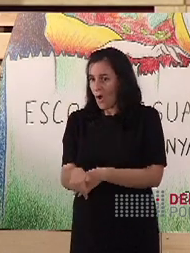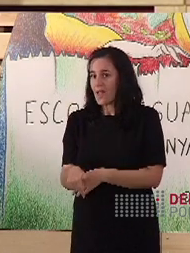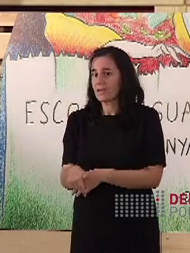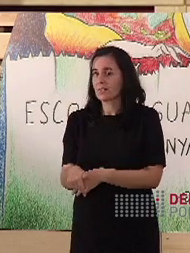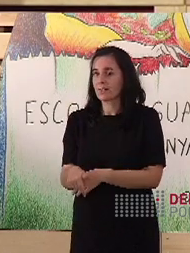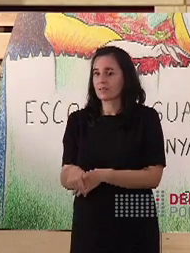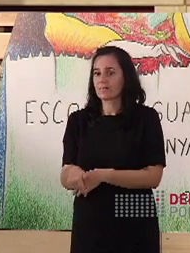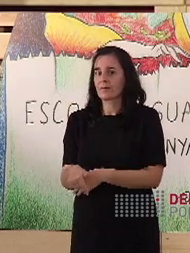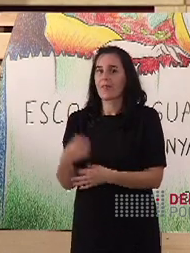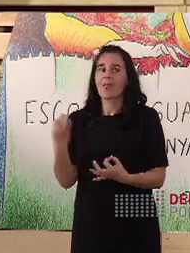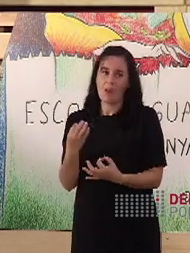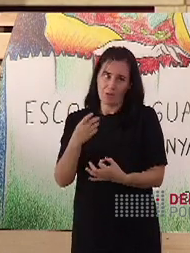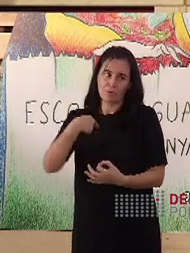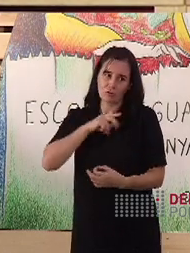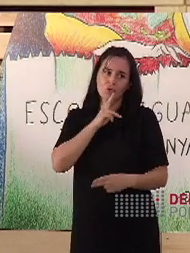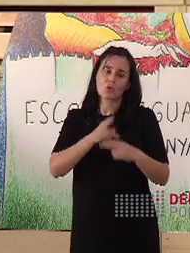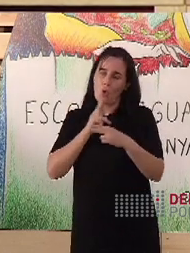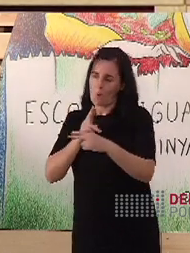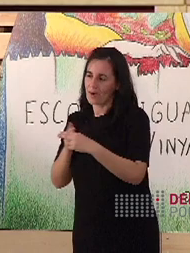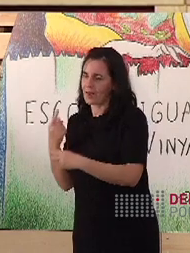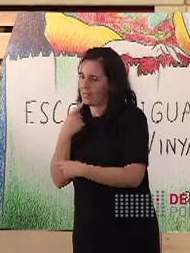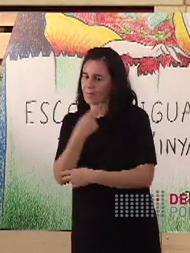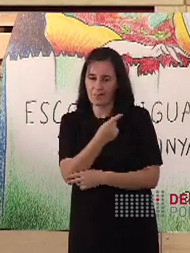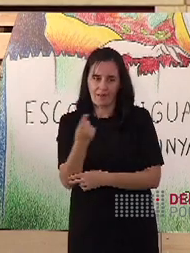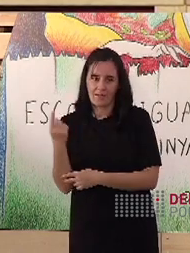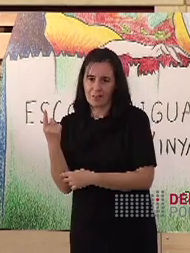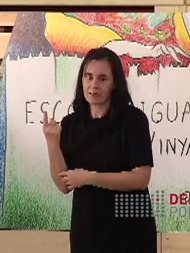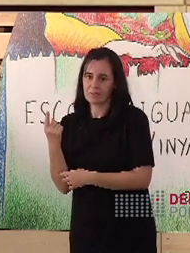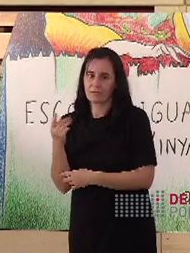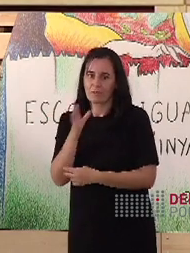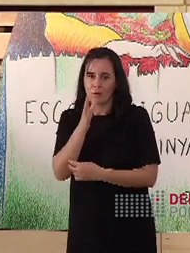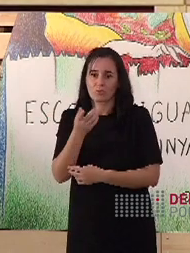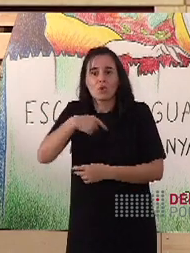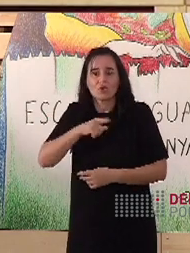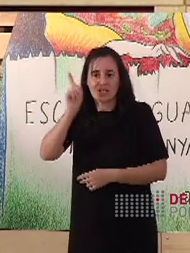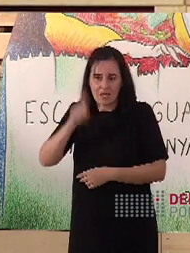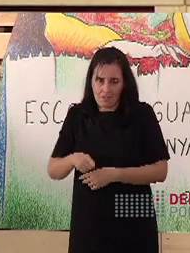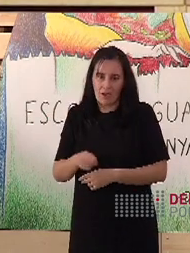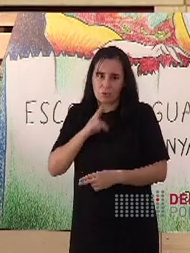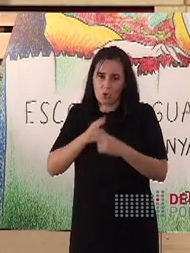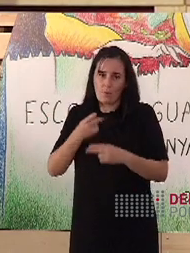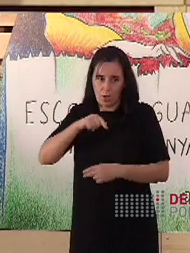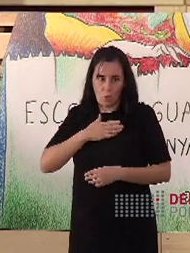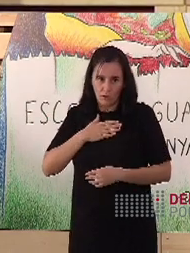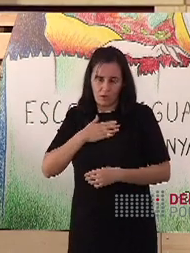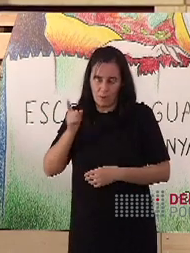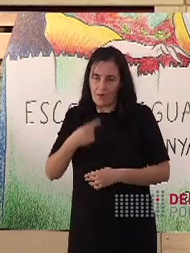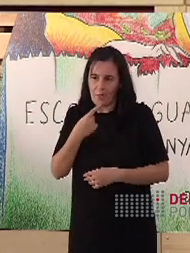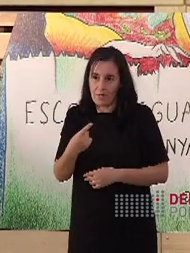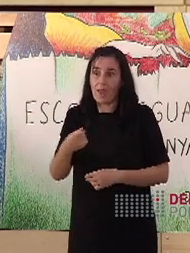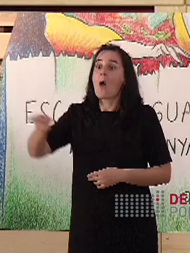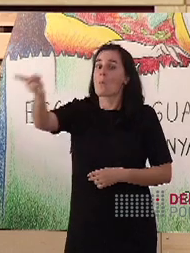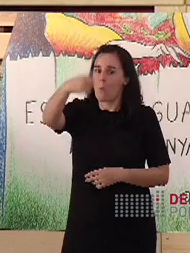pois, os temos que nomear, claro, non? Sobre todo nós que deixamos de ser nomeadas tantas veces, a vós, aos que